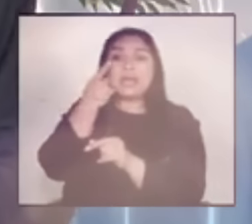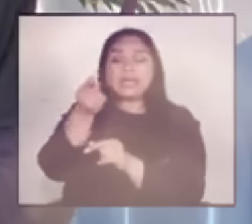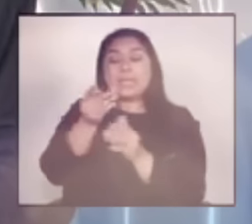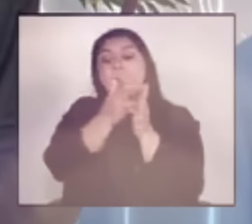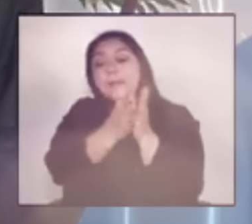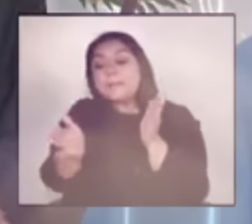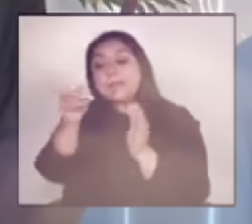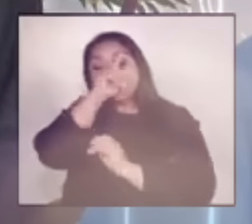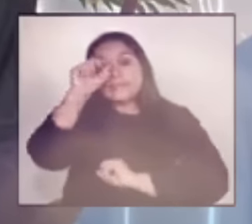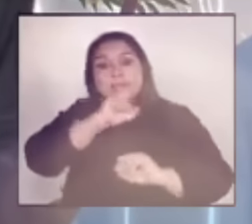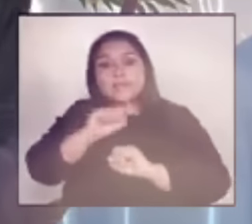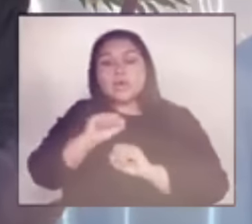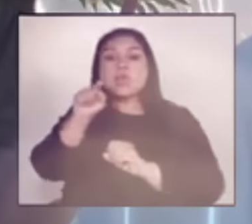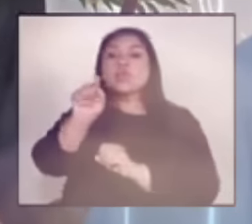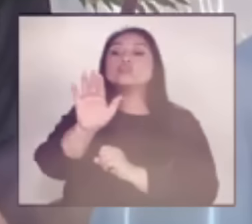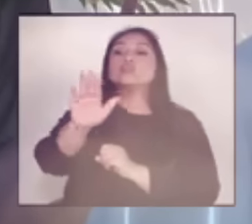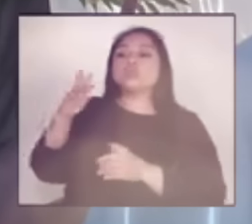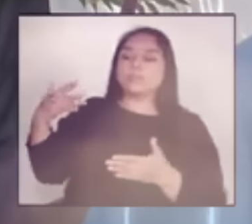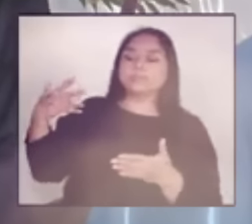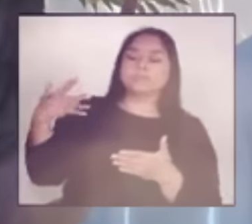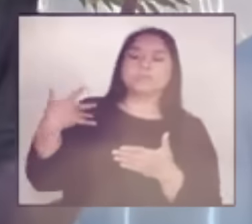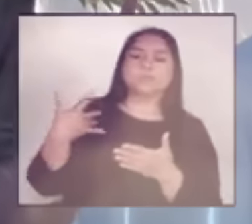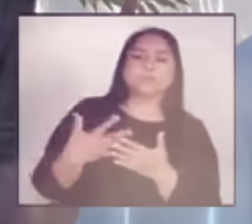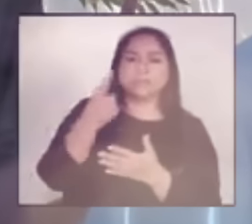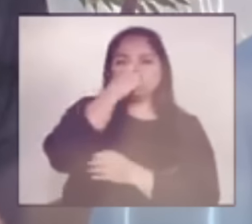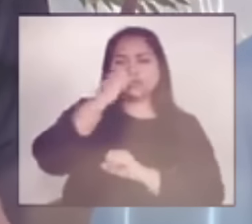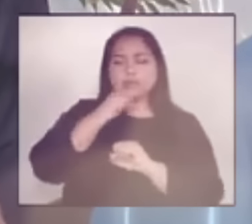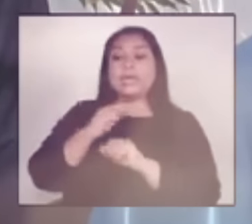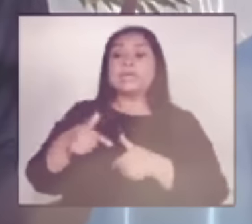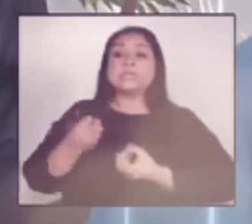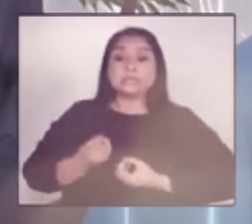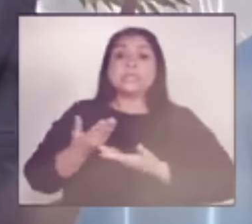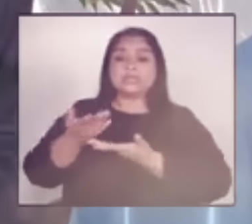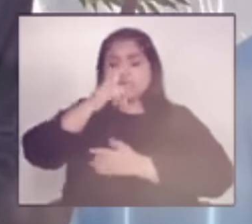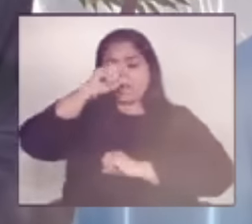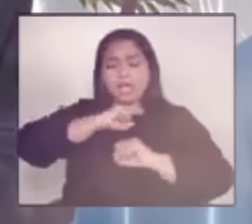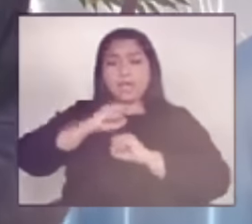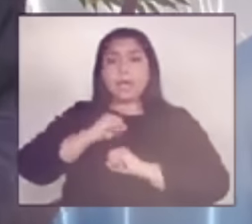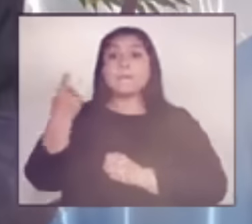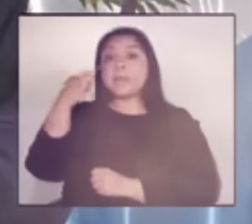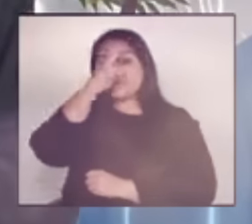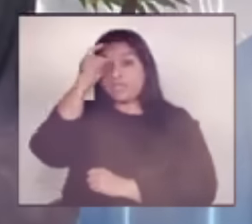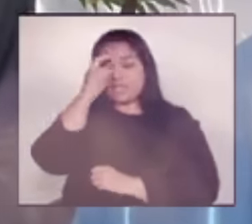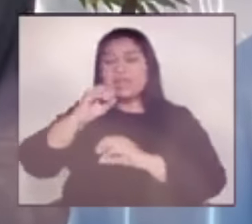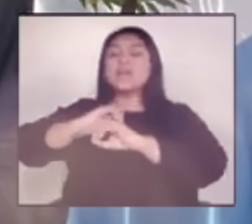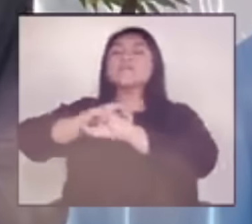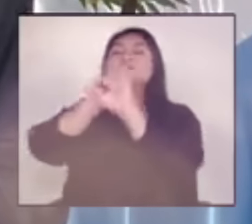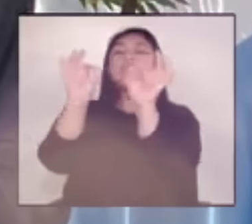trabajo y la trayectoria de trabajo municipal y la disposición que tiene para trabajar de manera